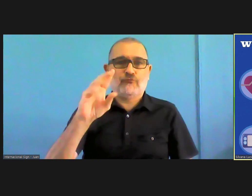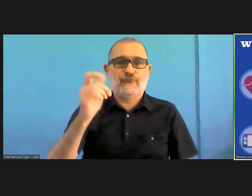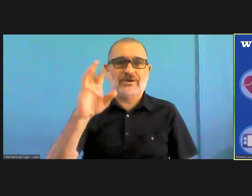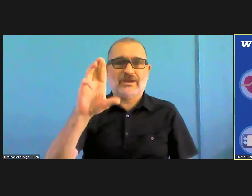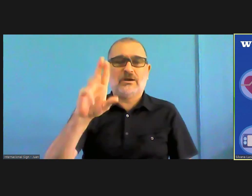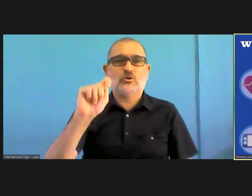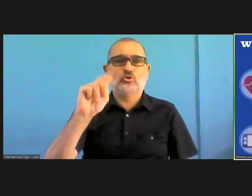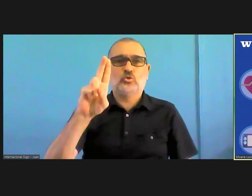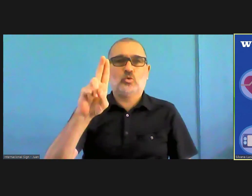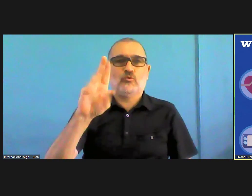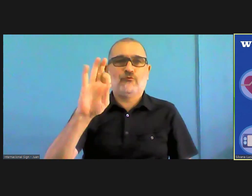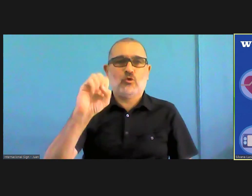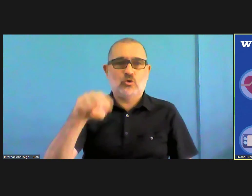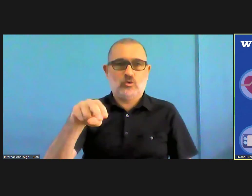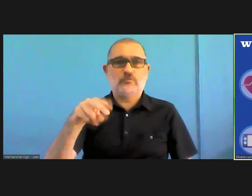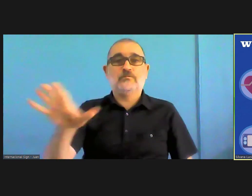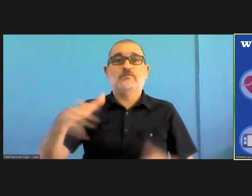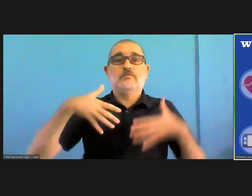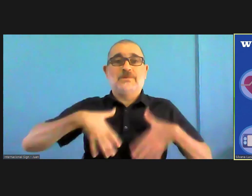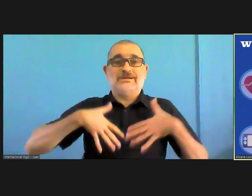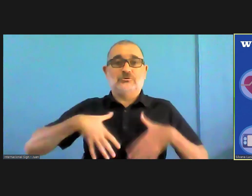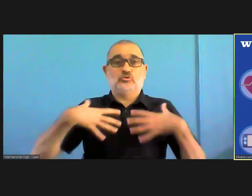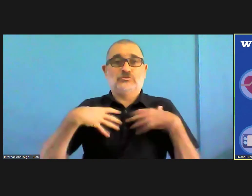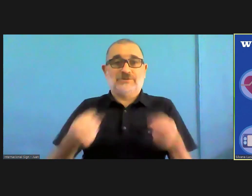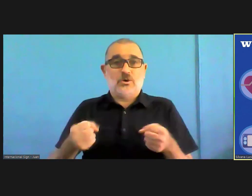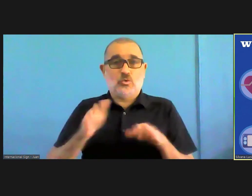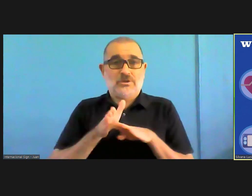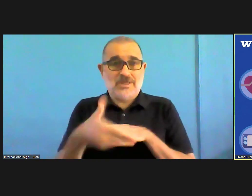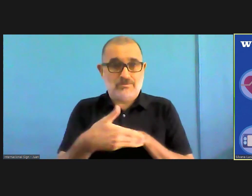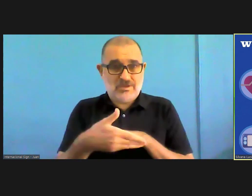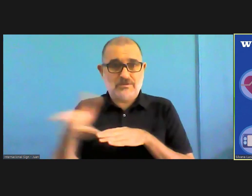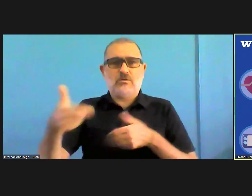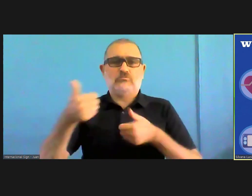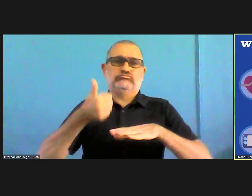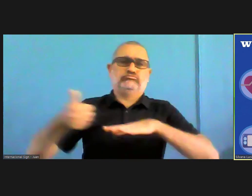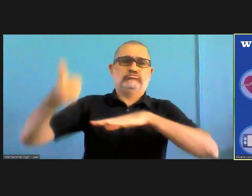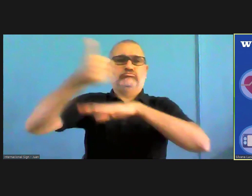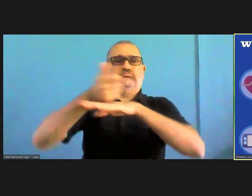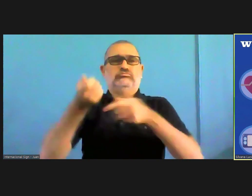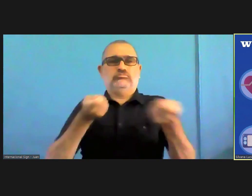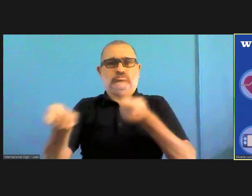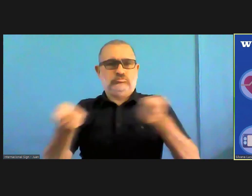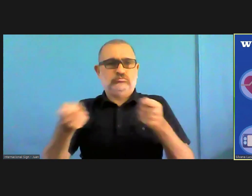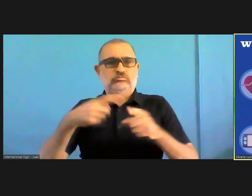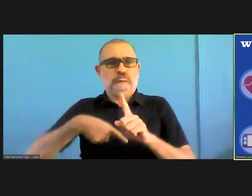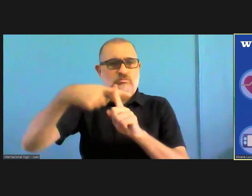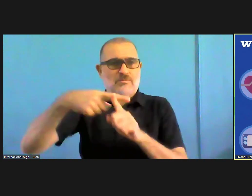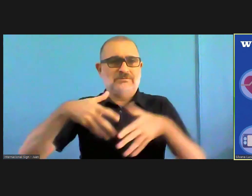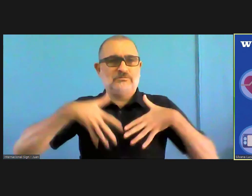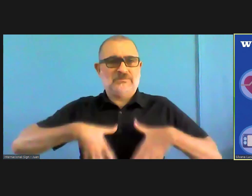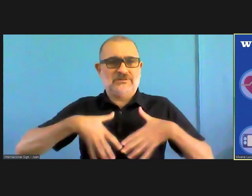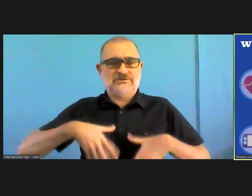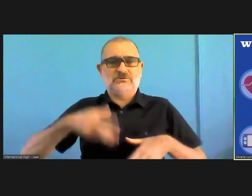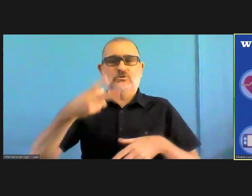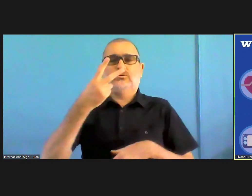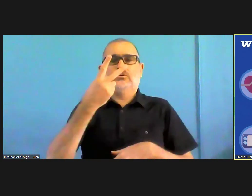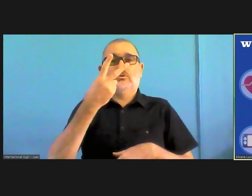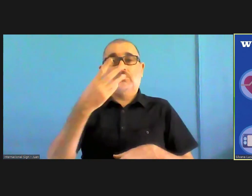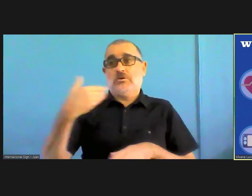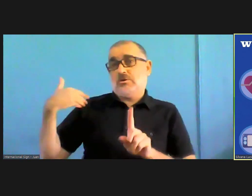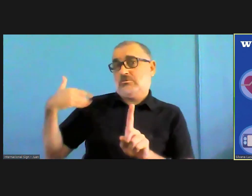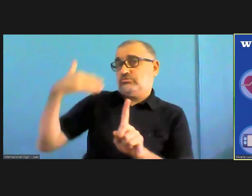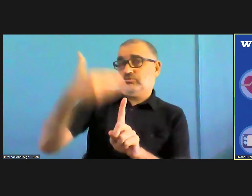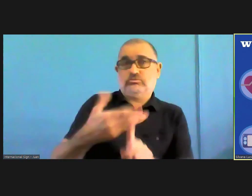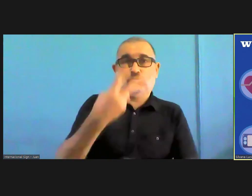de ocupar su cargo desde el 2016, también es miembro del Parlamento de Central St.